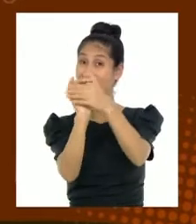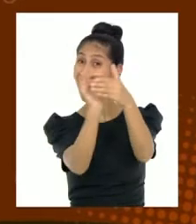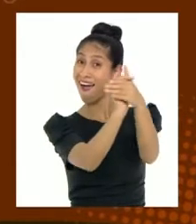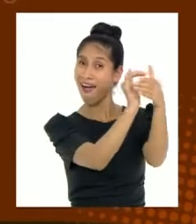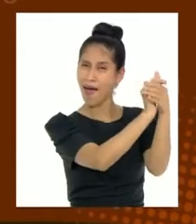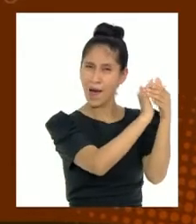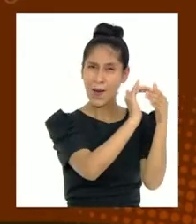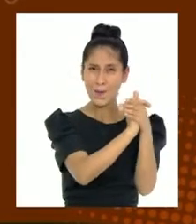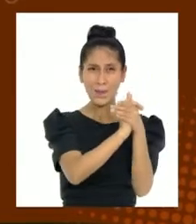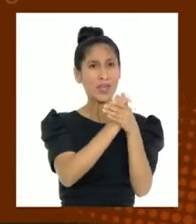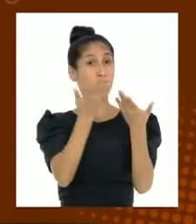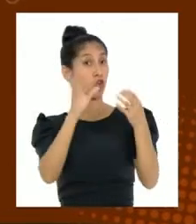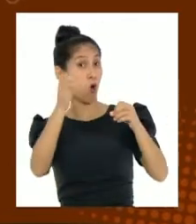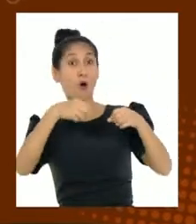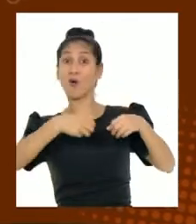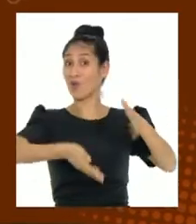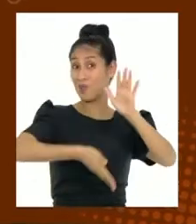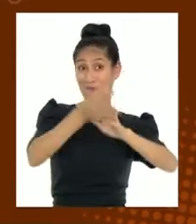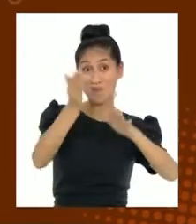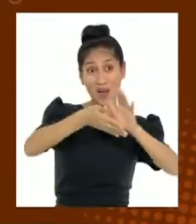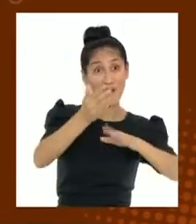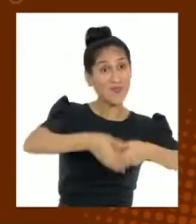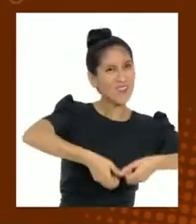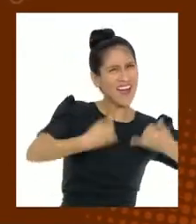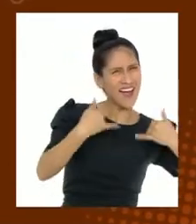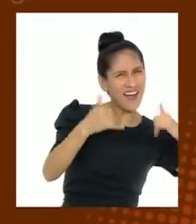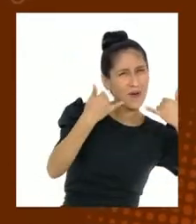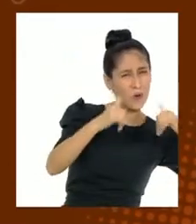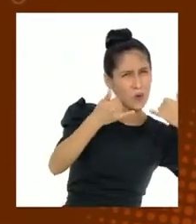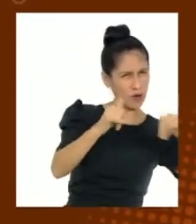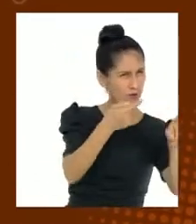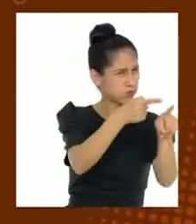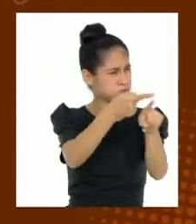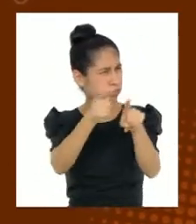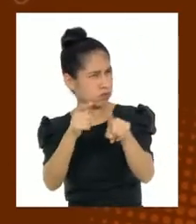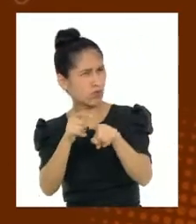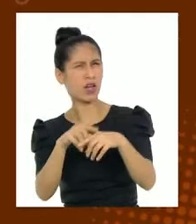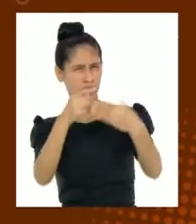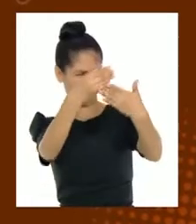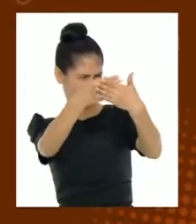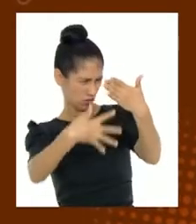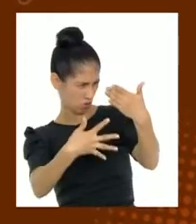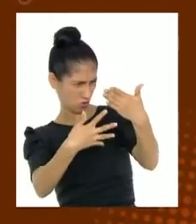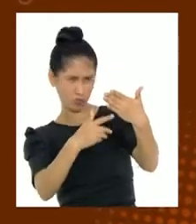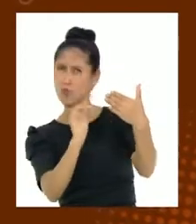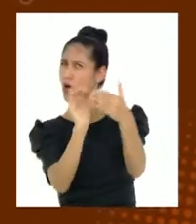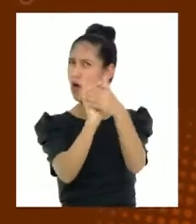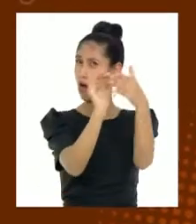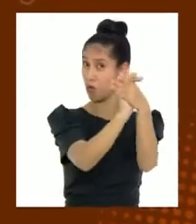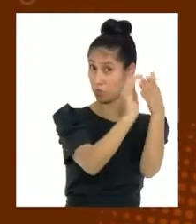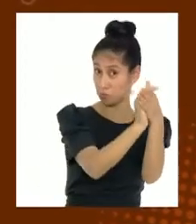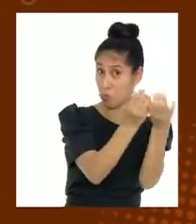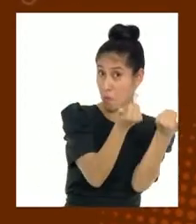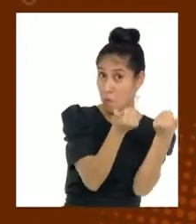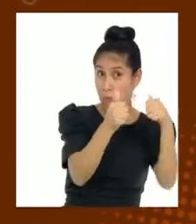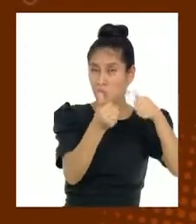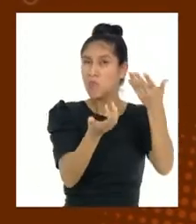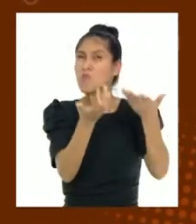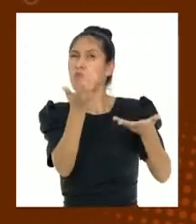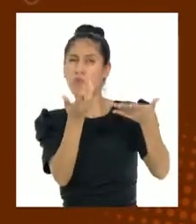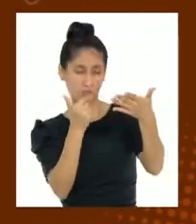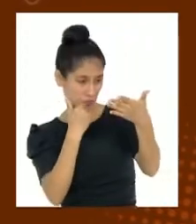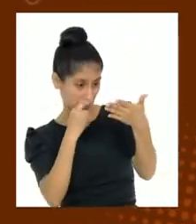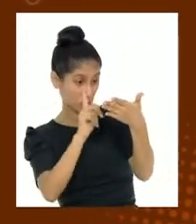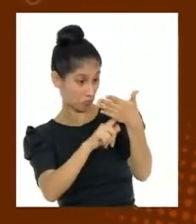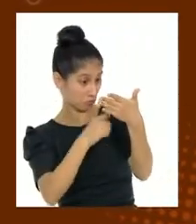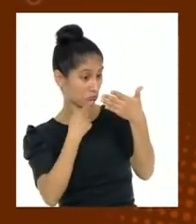prácticas deportivas. La tesis o postura de quien escribe el texto es que esto sí es posible.